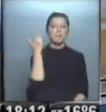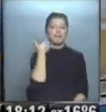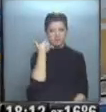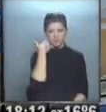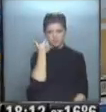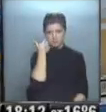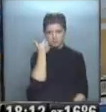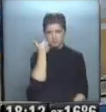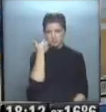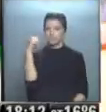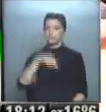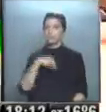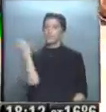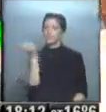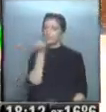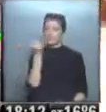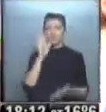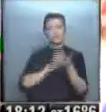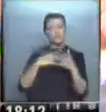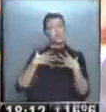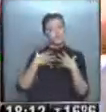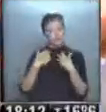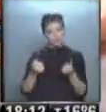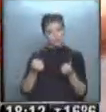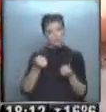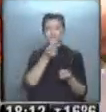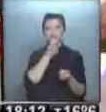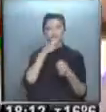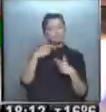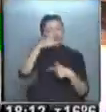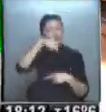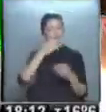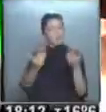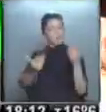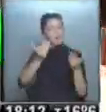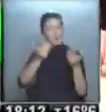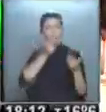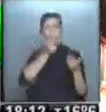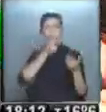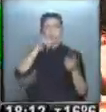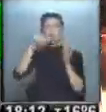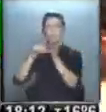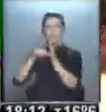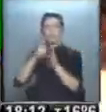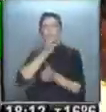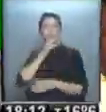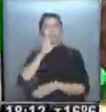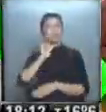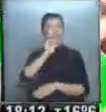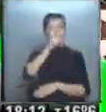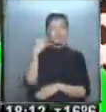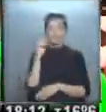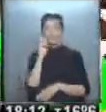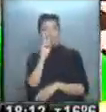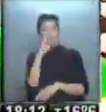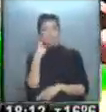Bueno, importante, muy importante todo el tema de salud. Y cuando uno compara realmente lo que está pasando en países como Estados Unidos, cuando vemos que